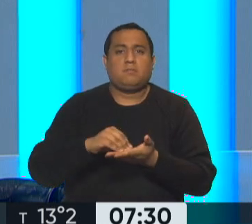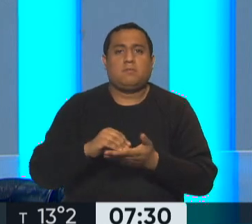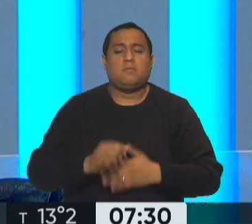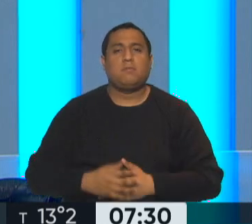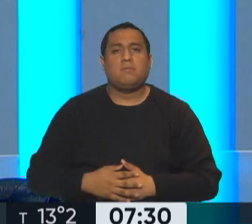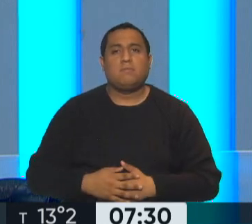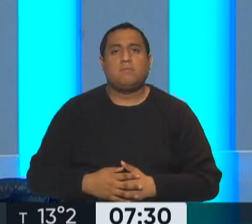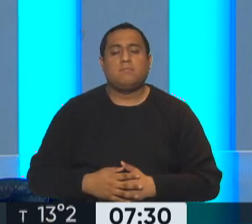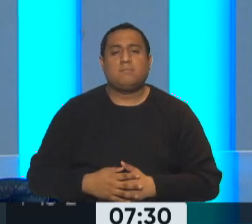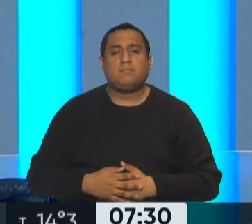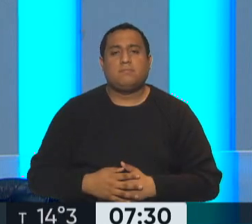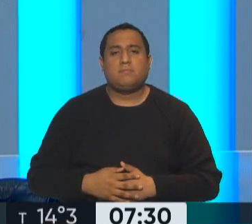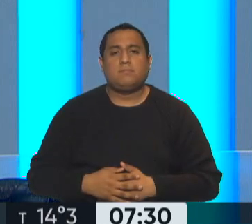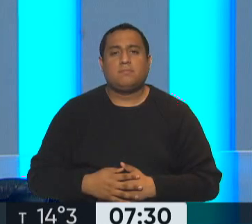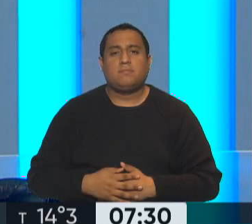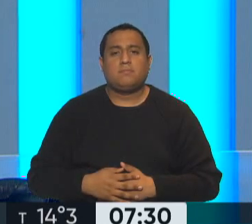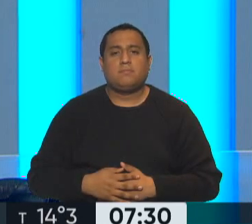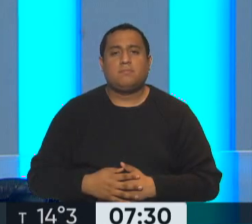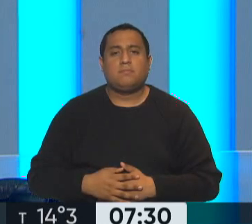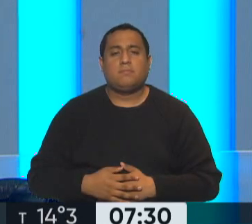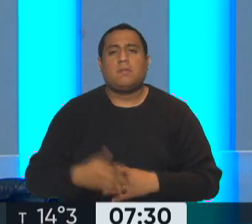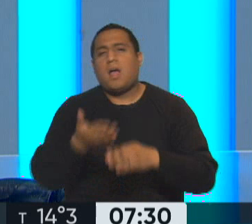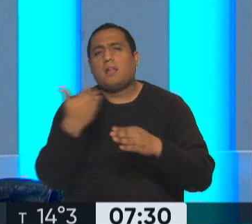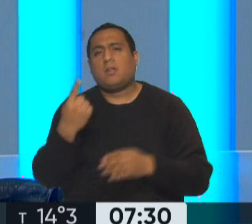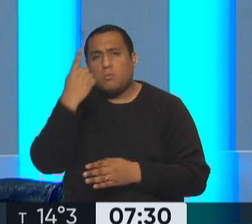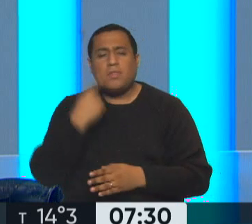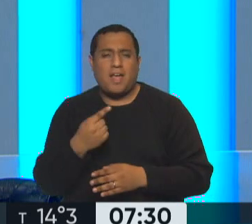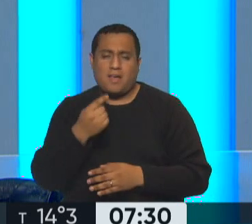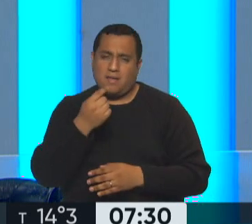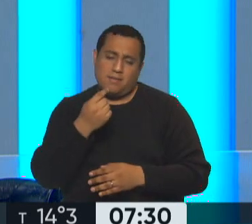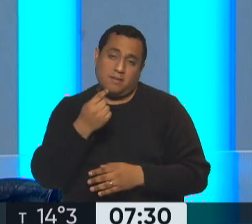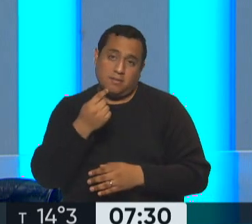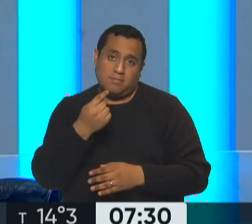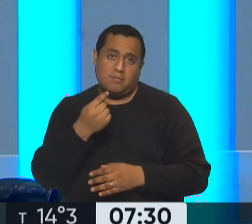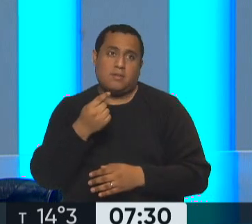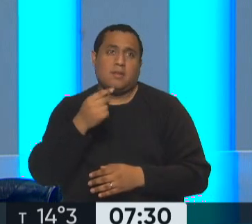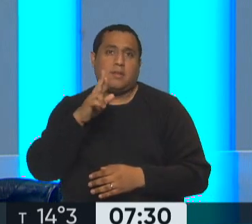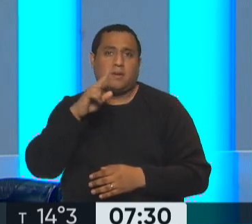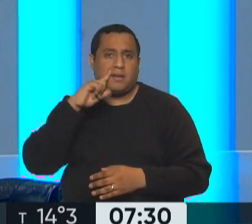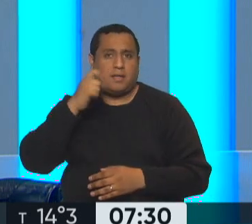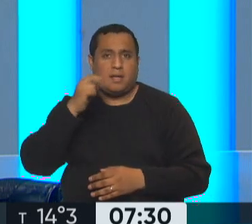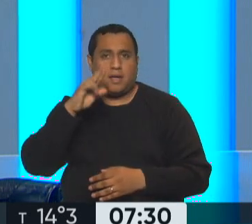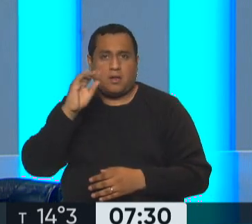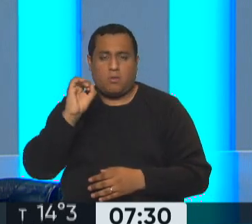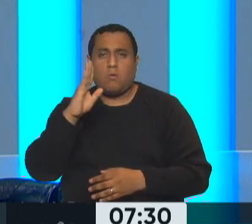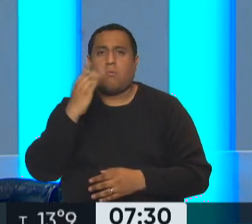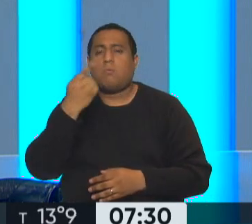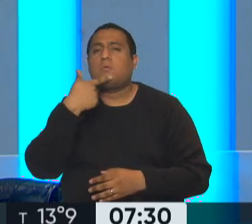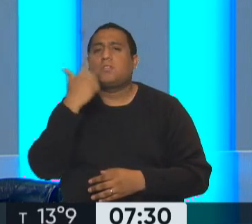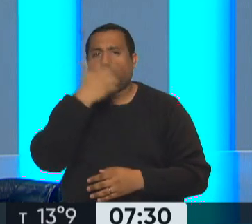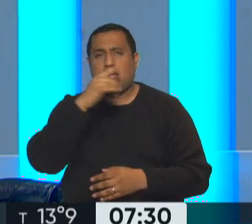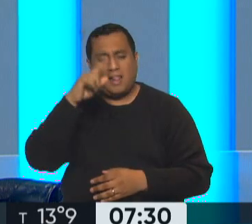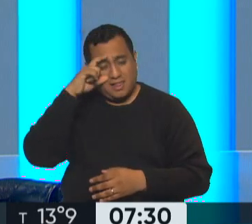que hizo 24 horas antes el propio diputado ricardo pulse al de también de juicio